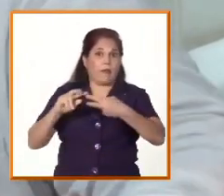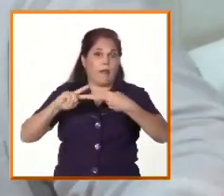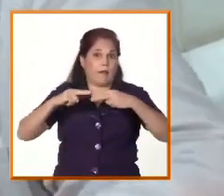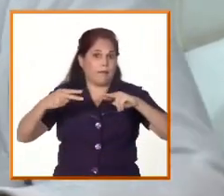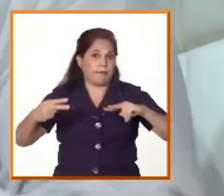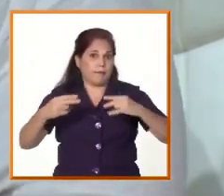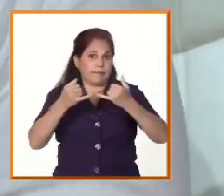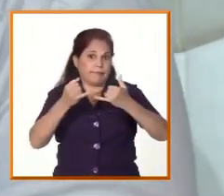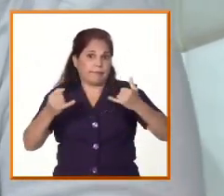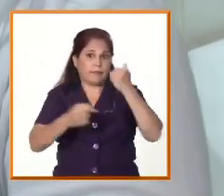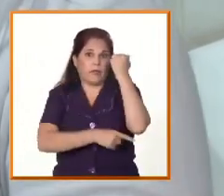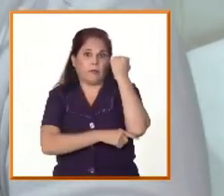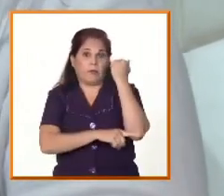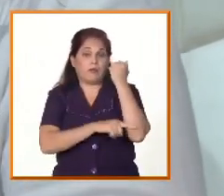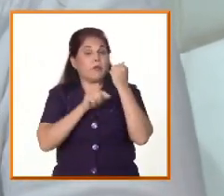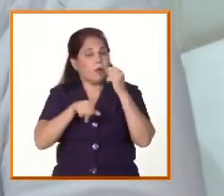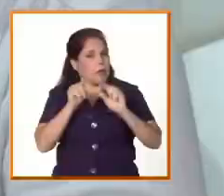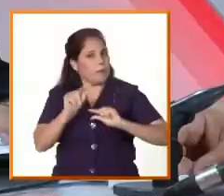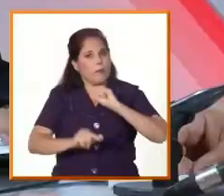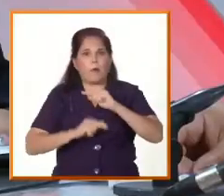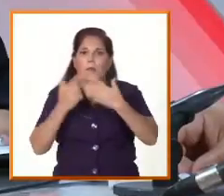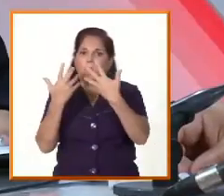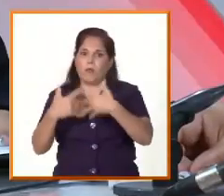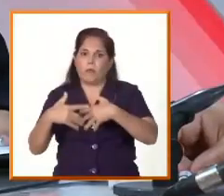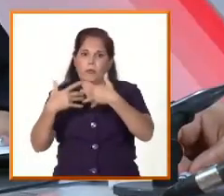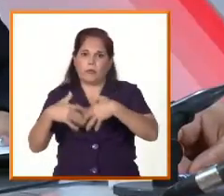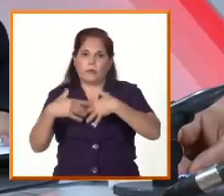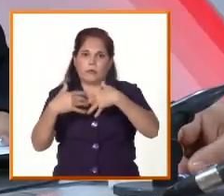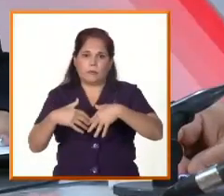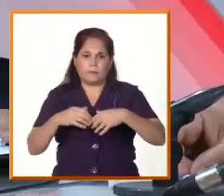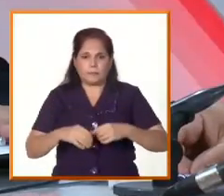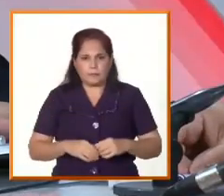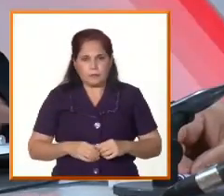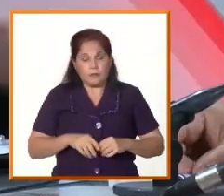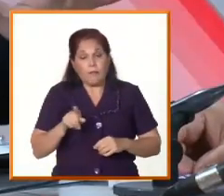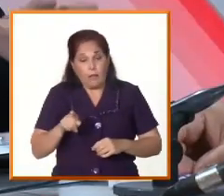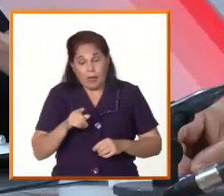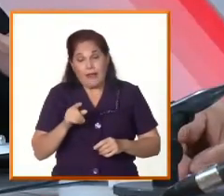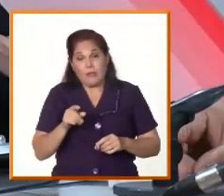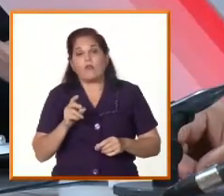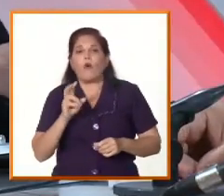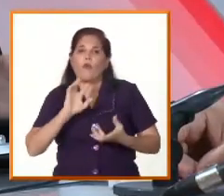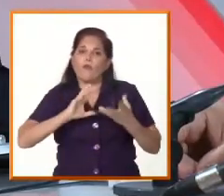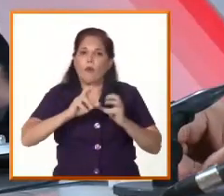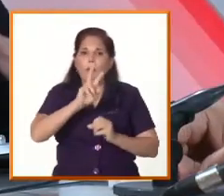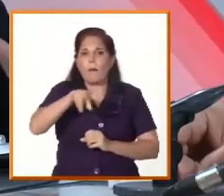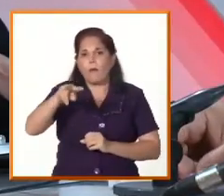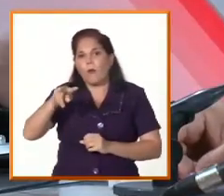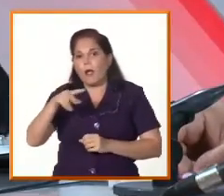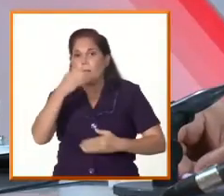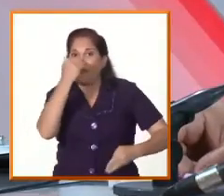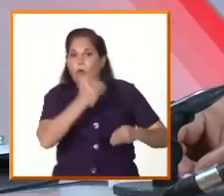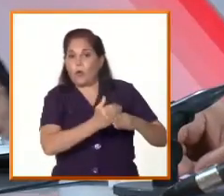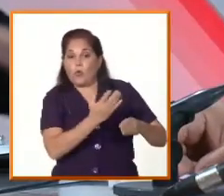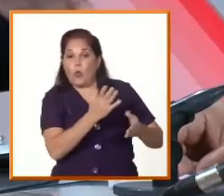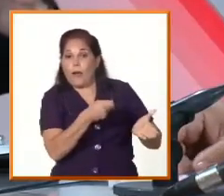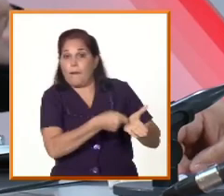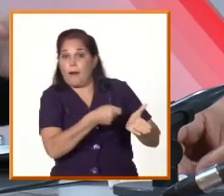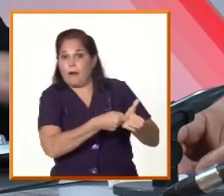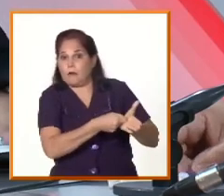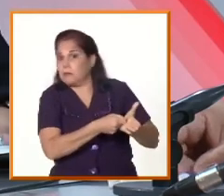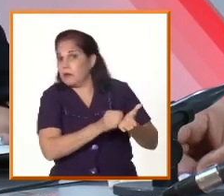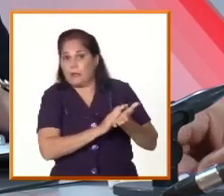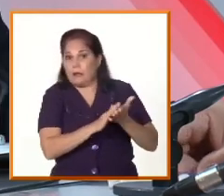paralizada eso Por supuesto también son fórmulas y son maneras de Buscar respuestas a bloqueos si no tenemos financiamiento suficiente